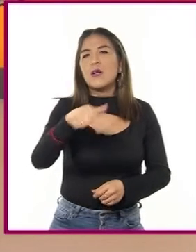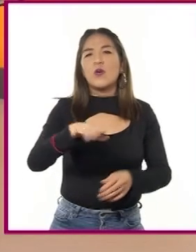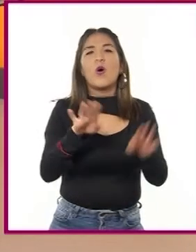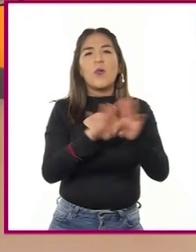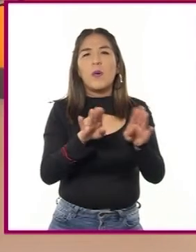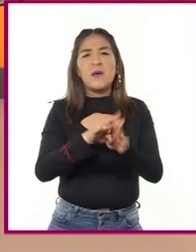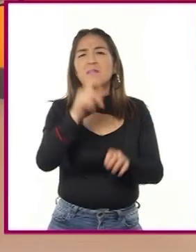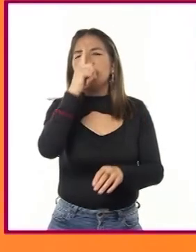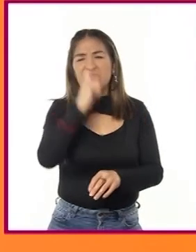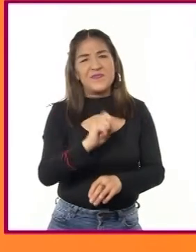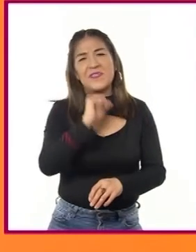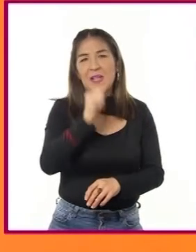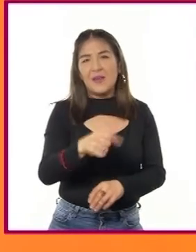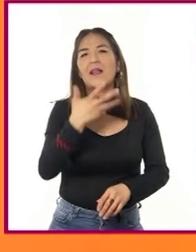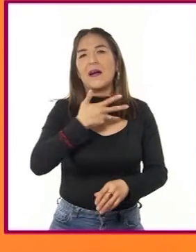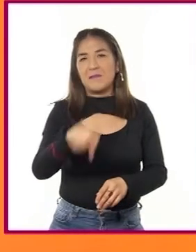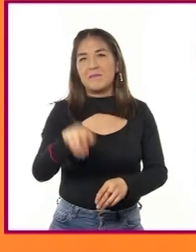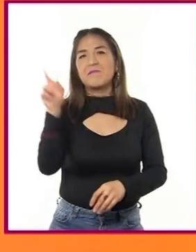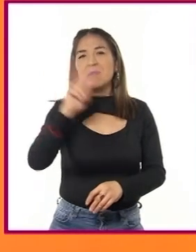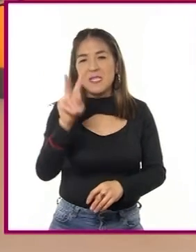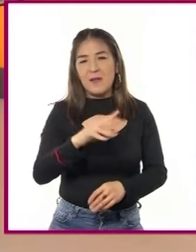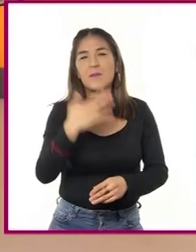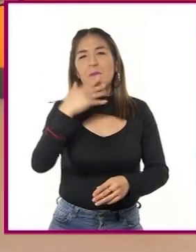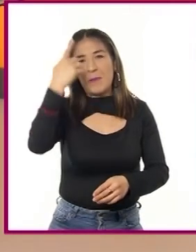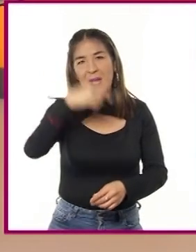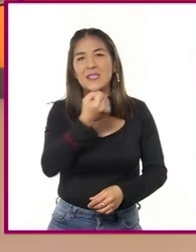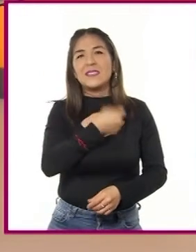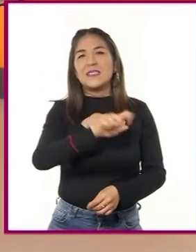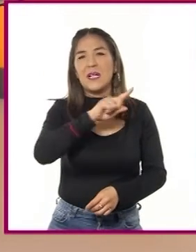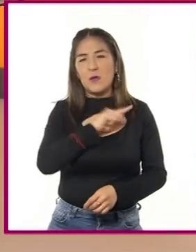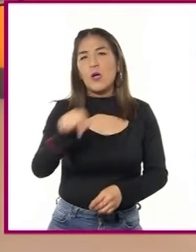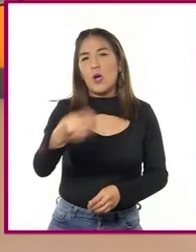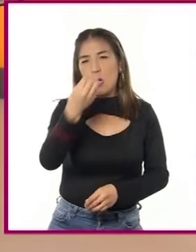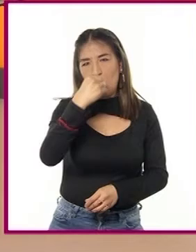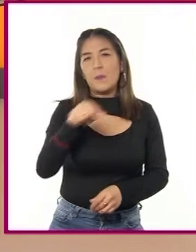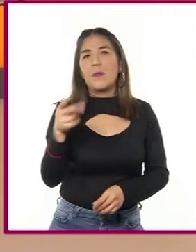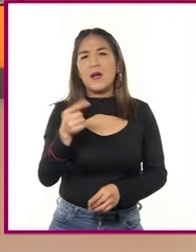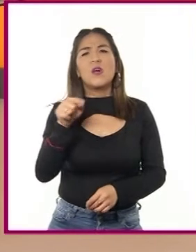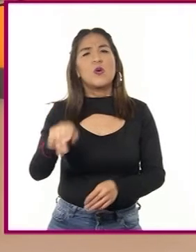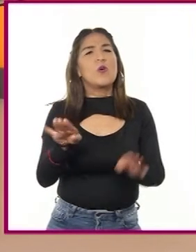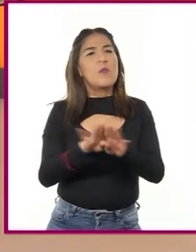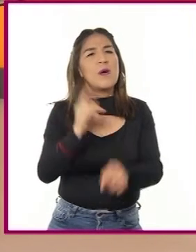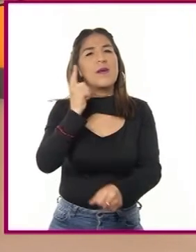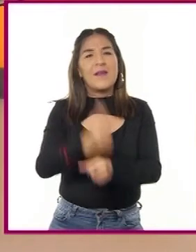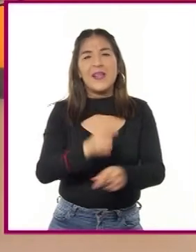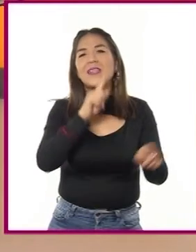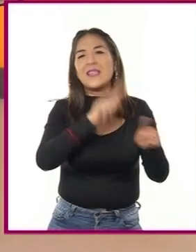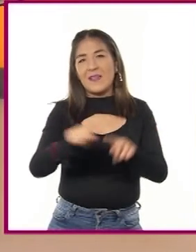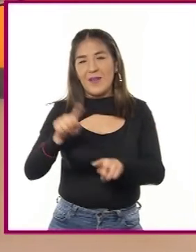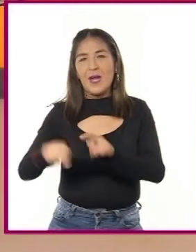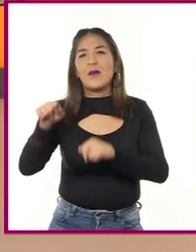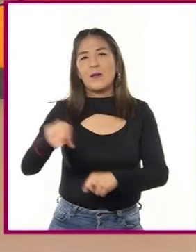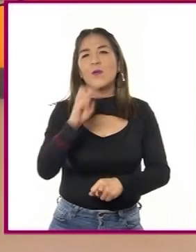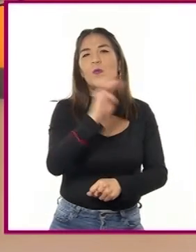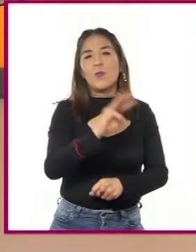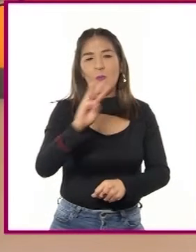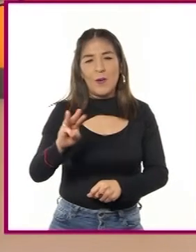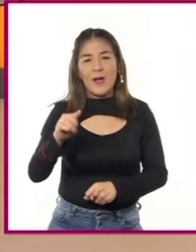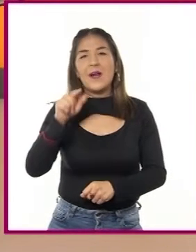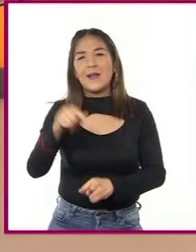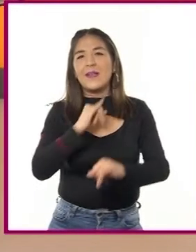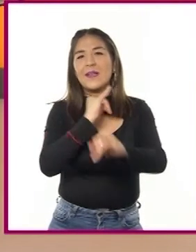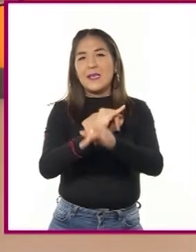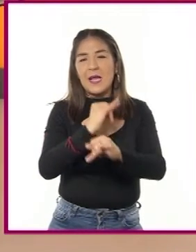y contienen muchos ingredientes buenos para su salud. Esta información la encontramos en distintas páginas de internet